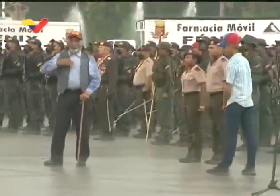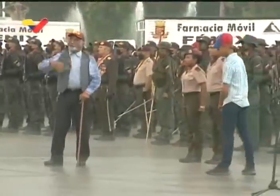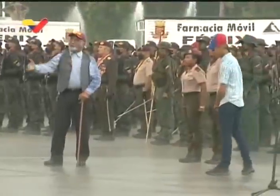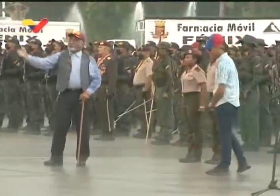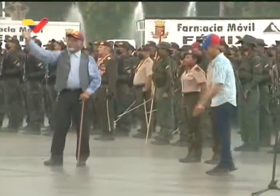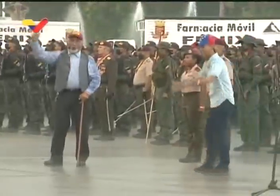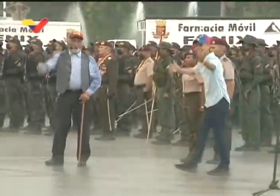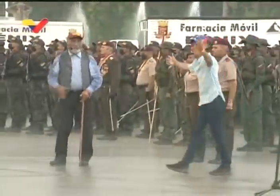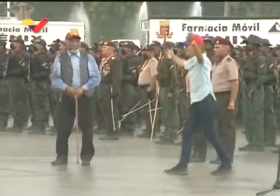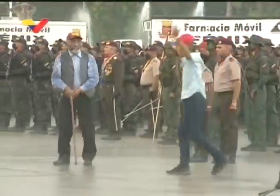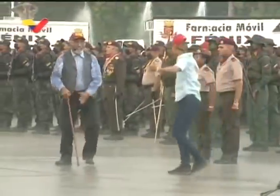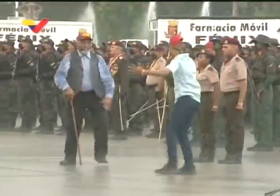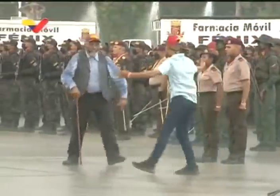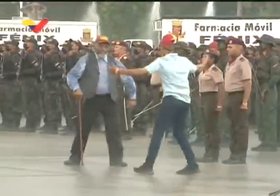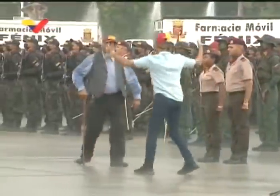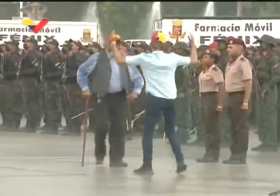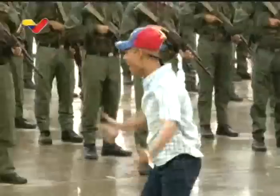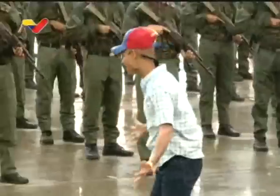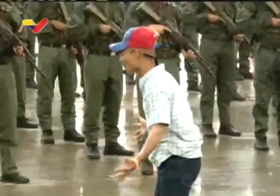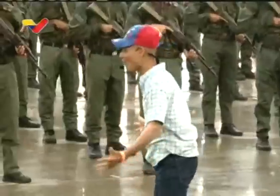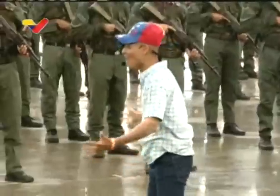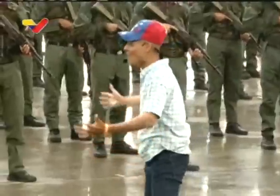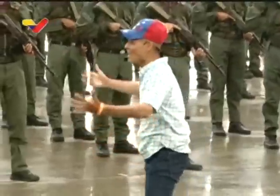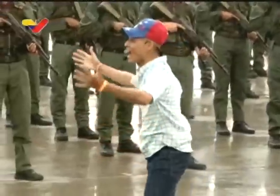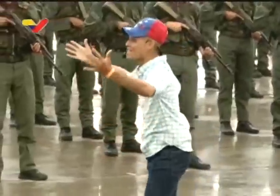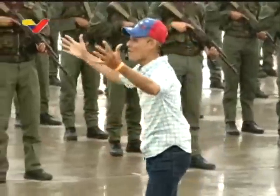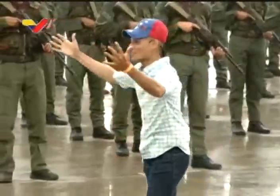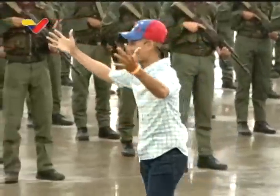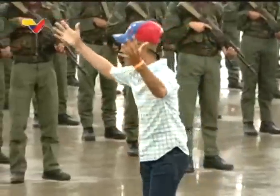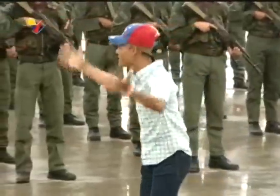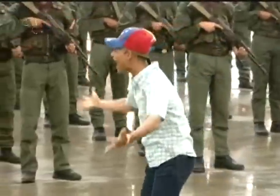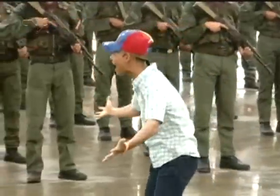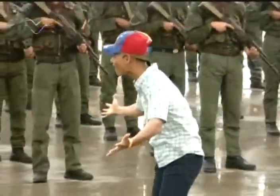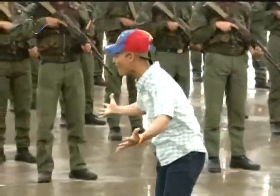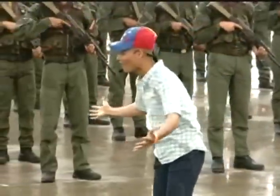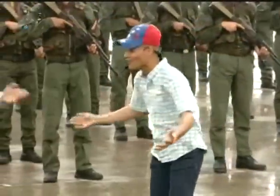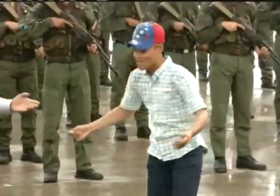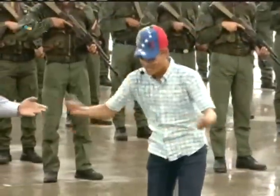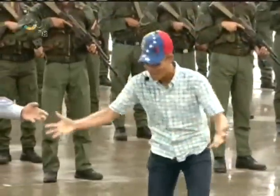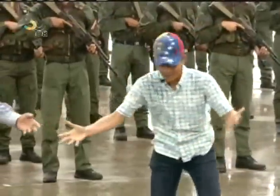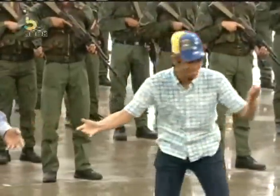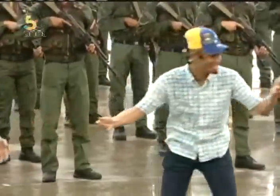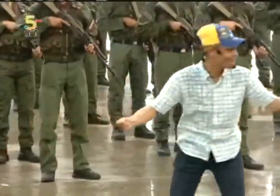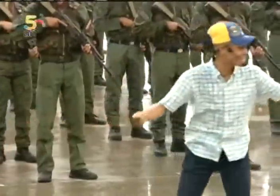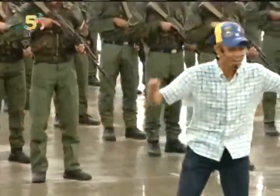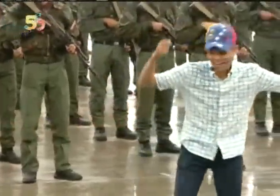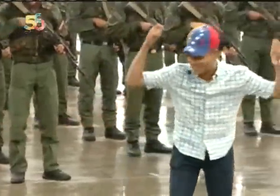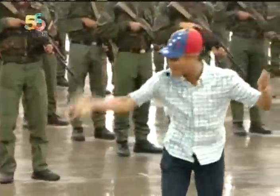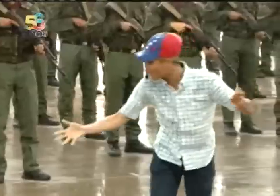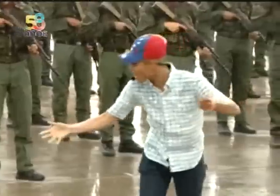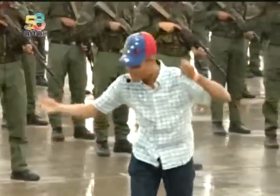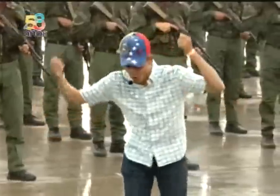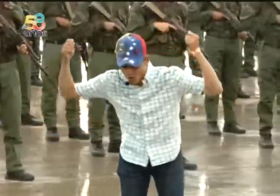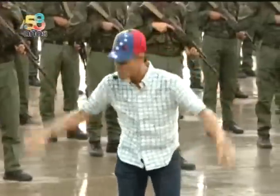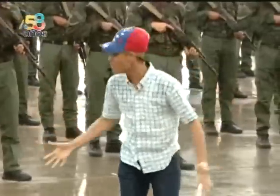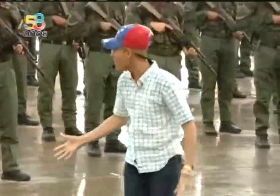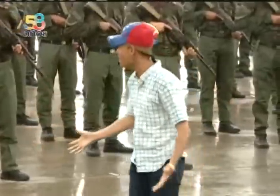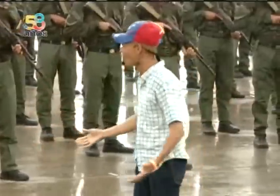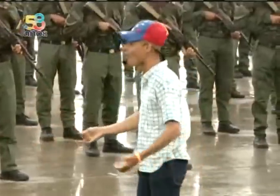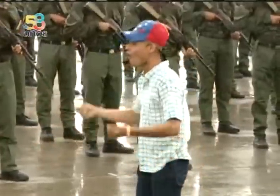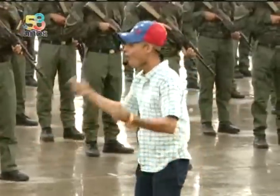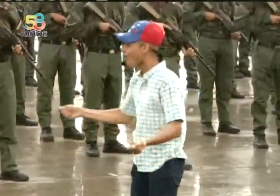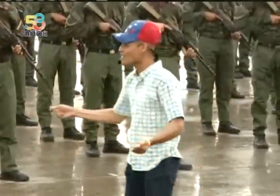de nuestra institución. ¡Eso! ¡Eso! ¡La inmortalidad, abuelo! Que es precisamente la que estamos viendo